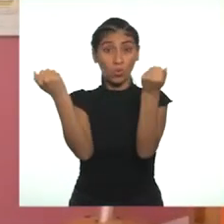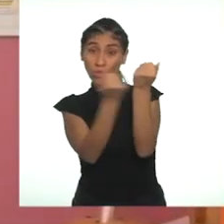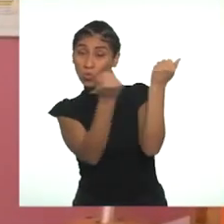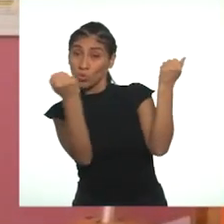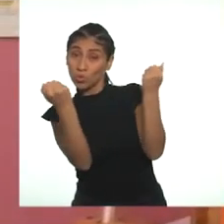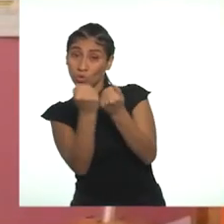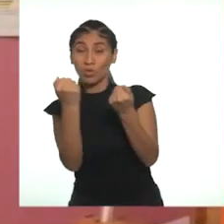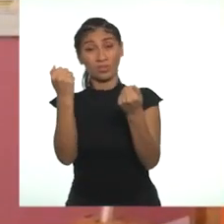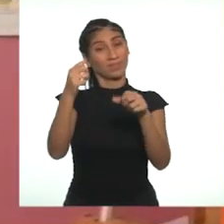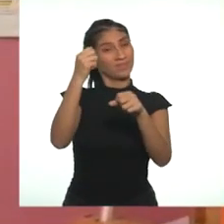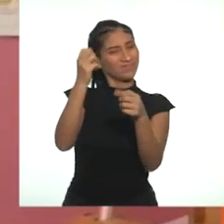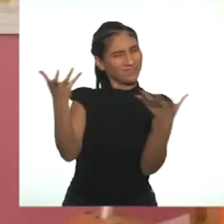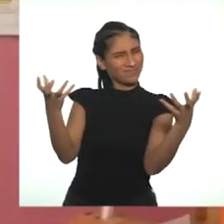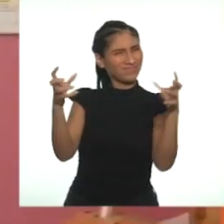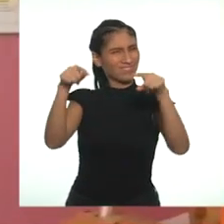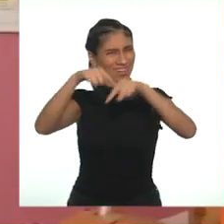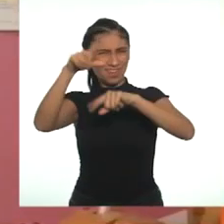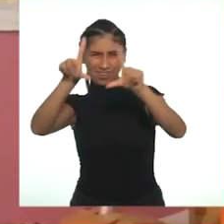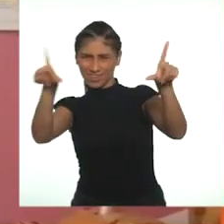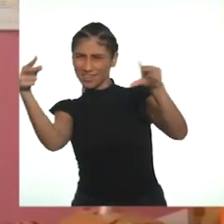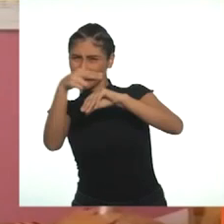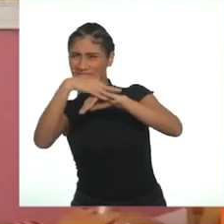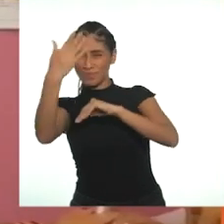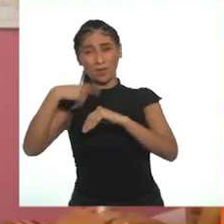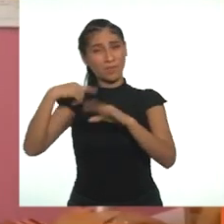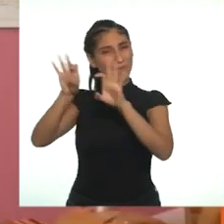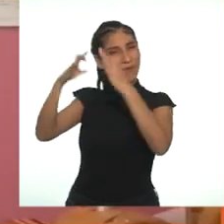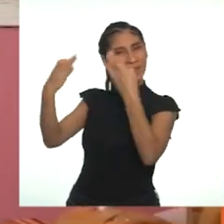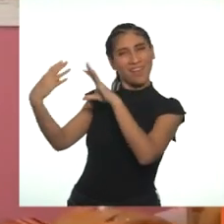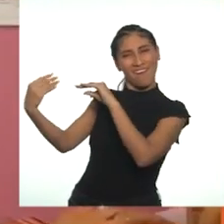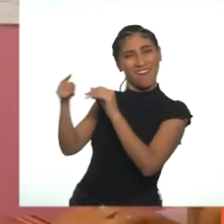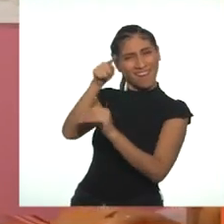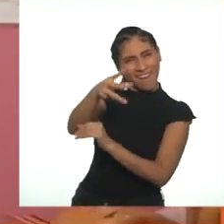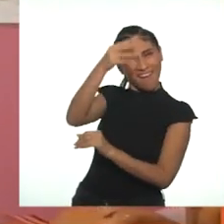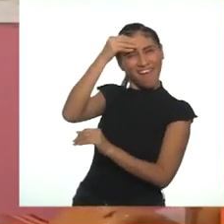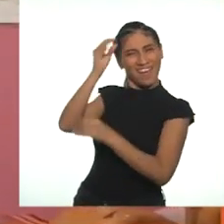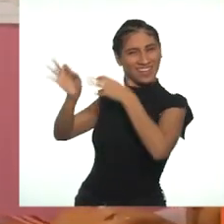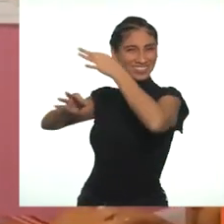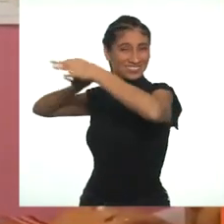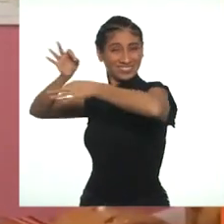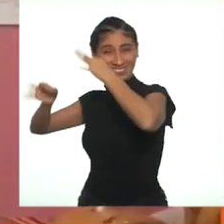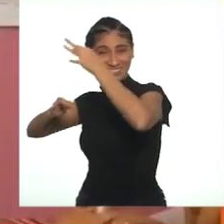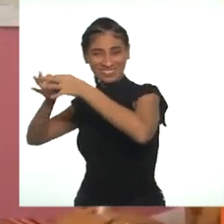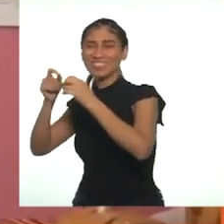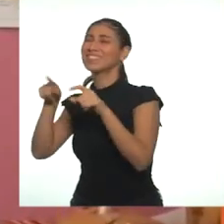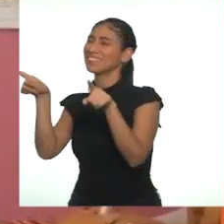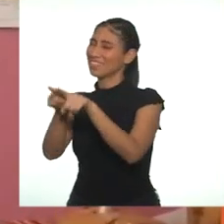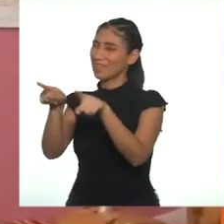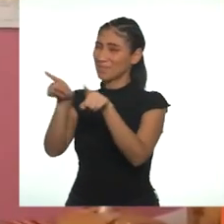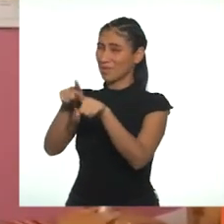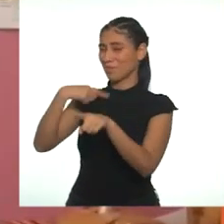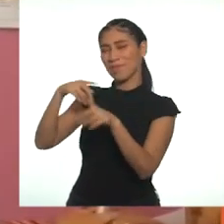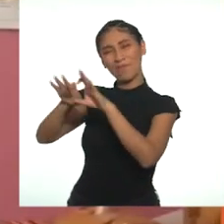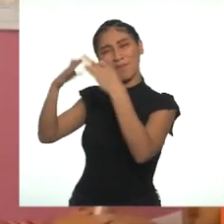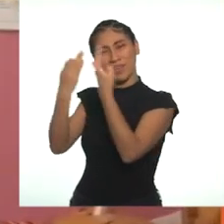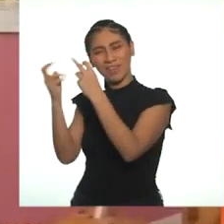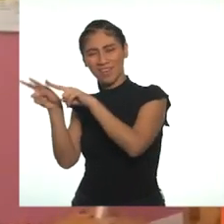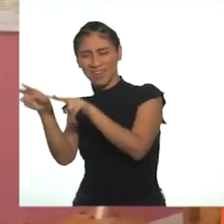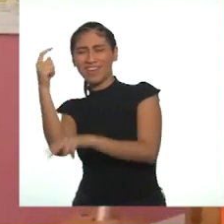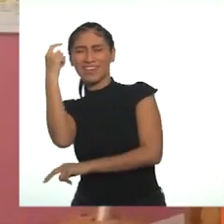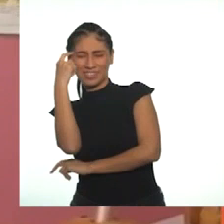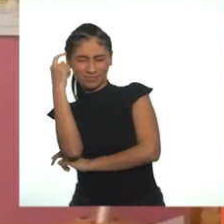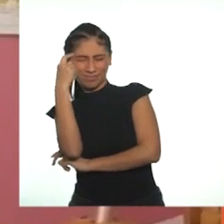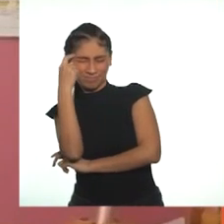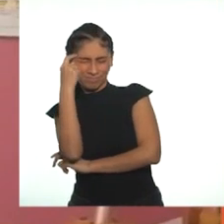equipo. Después de este programa voy a conversar con mi familia sobre las cosas que hemos aprendido hoy. Estoy segura que también